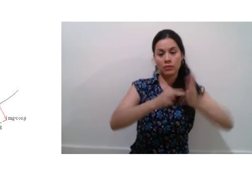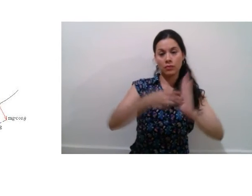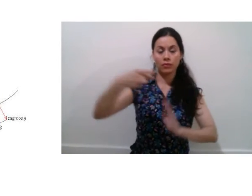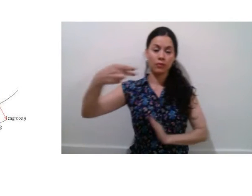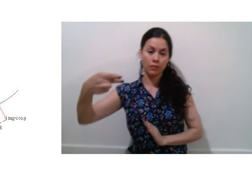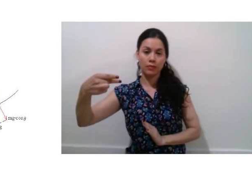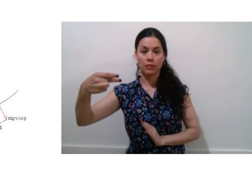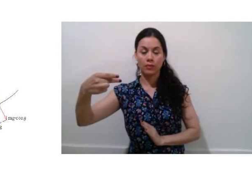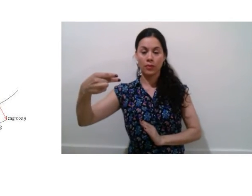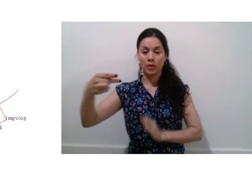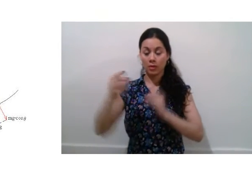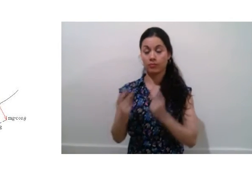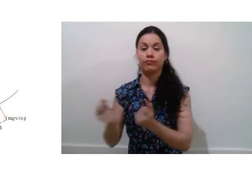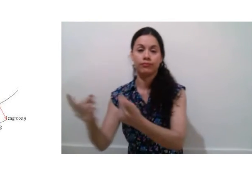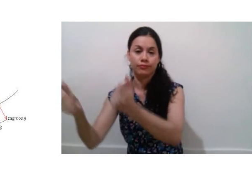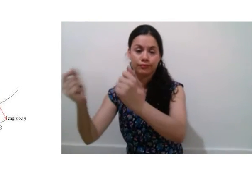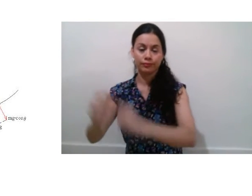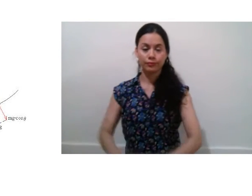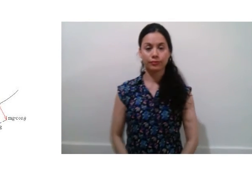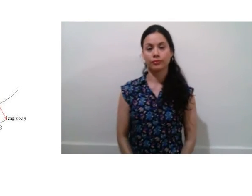igual a la aceleración.